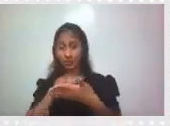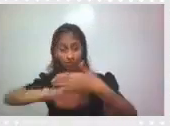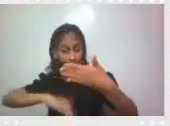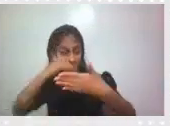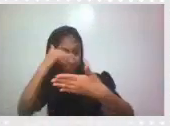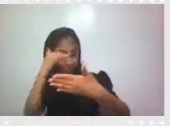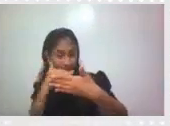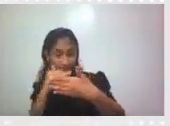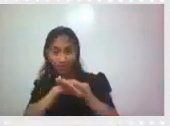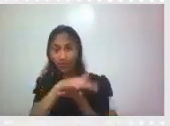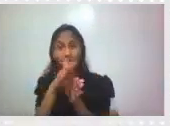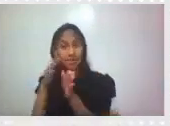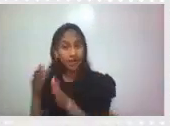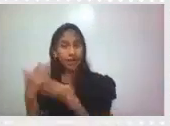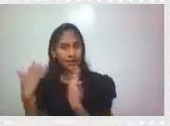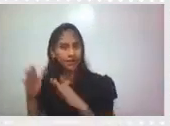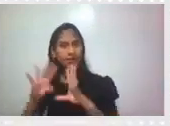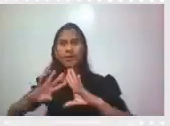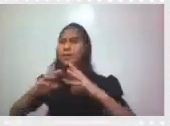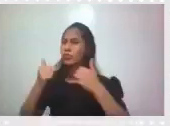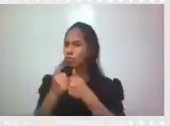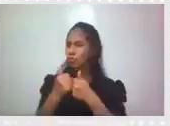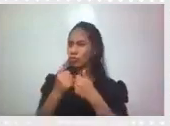de gestión social